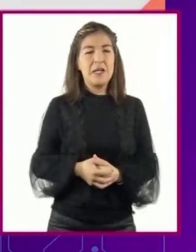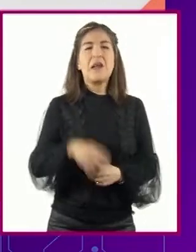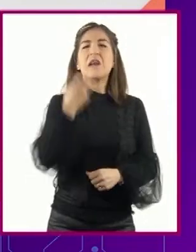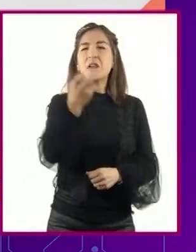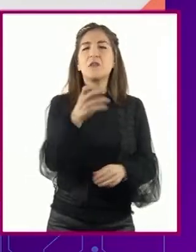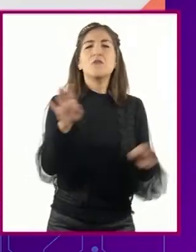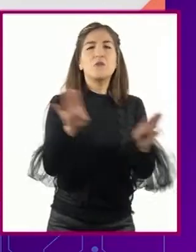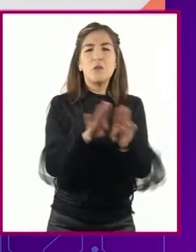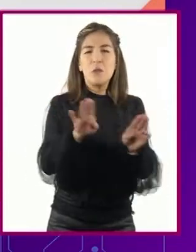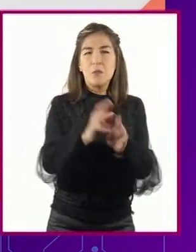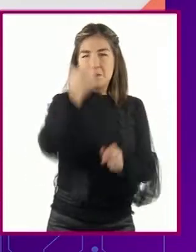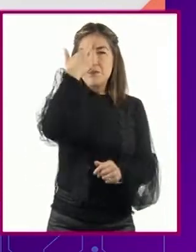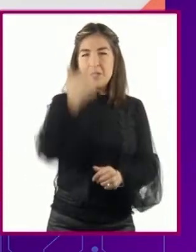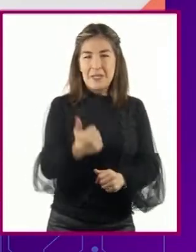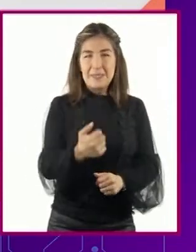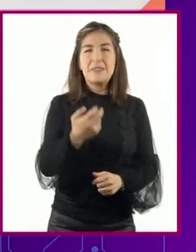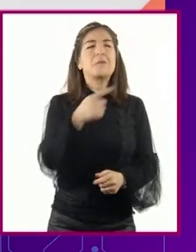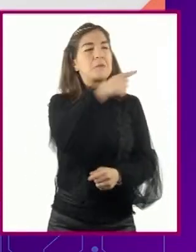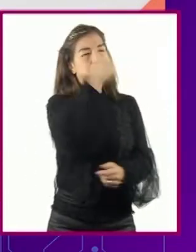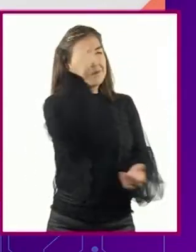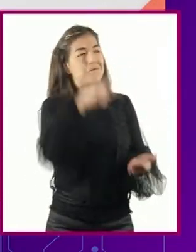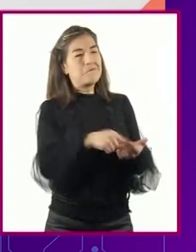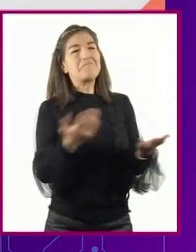debió justamente ¿a qué crees?